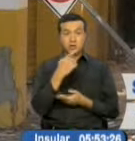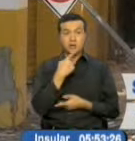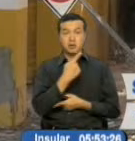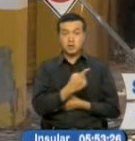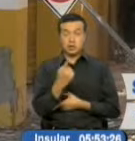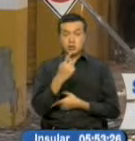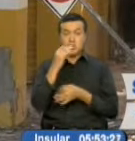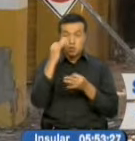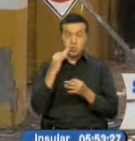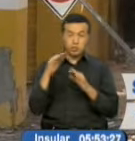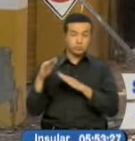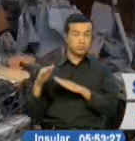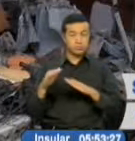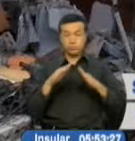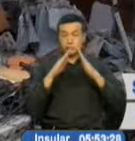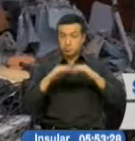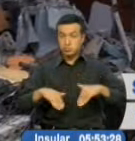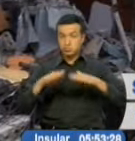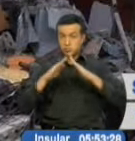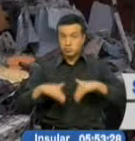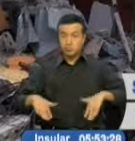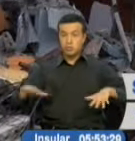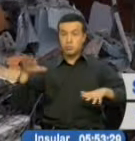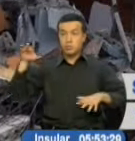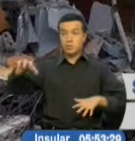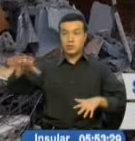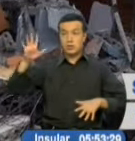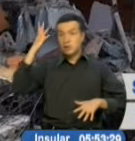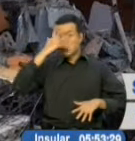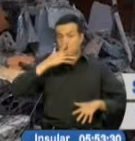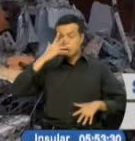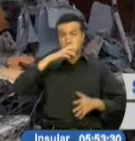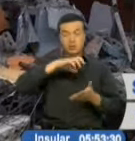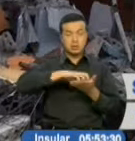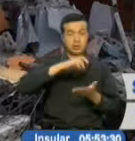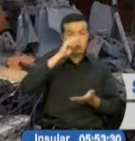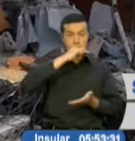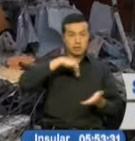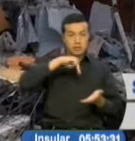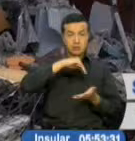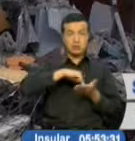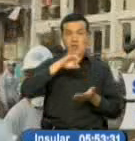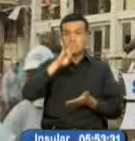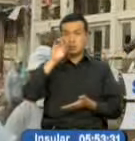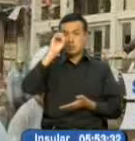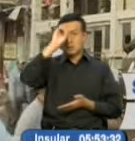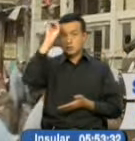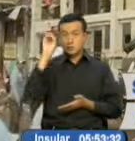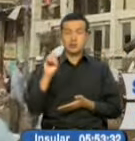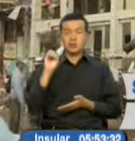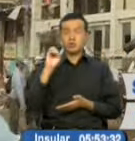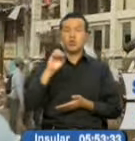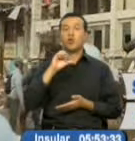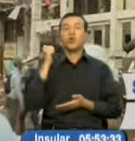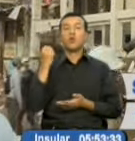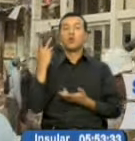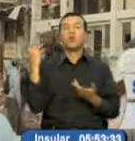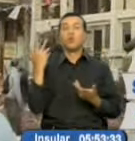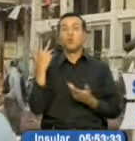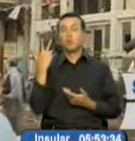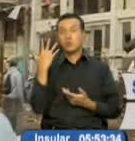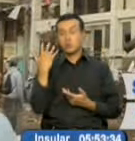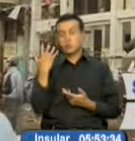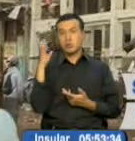los siniestros causados por el sismo llegaron de las provincias de Esmeraldas y Manabí en un 70% y el restante de otras